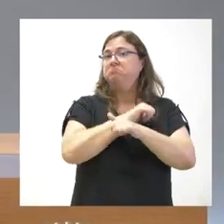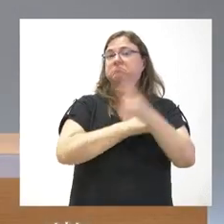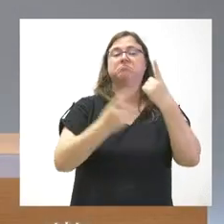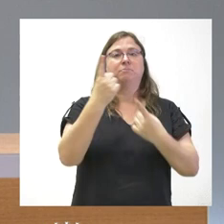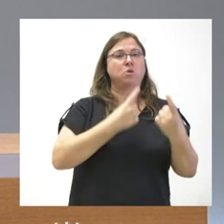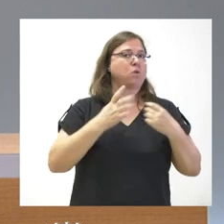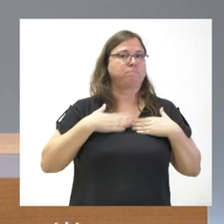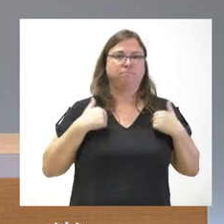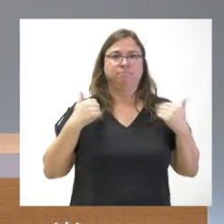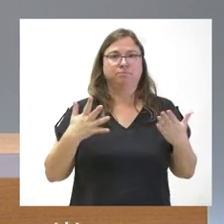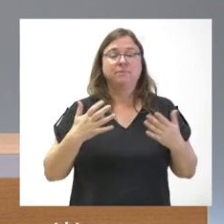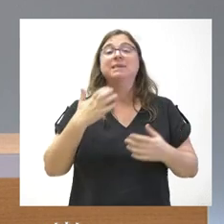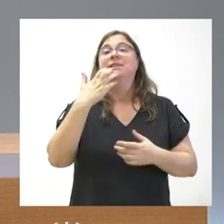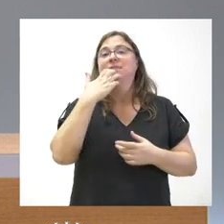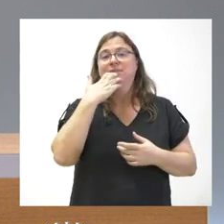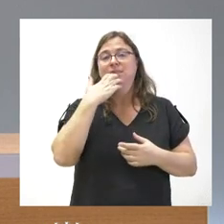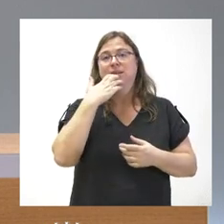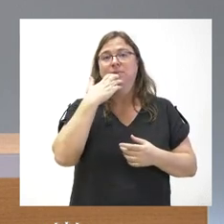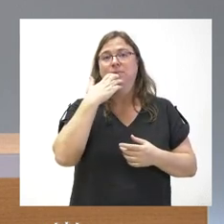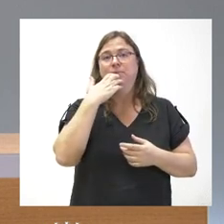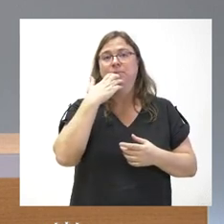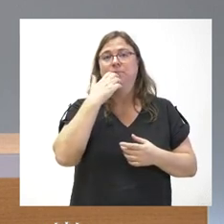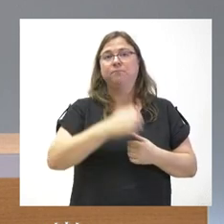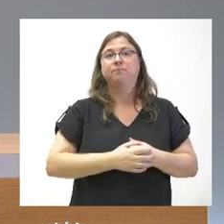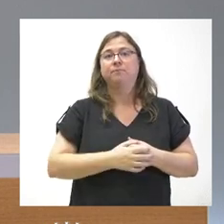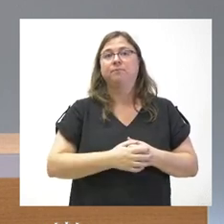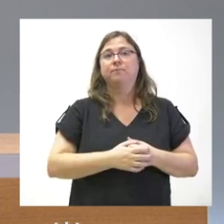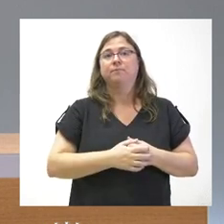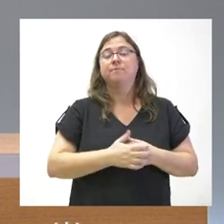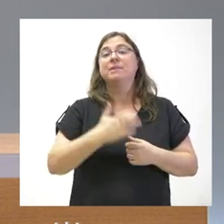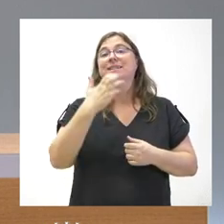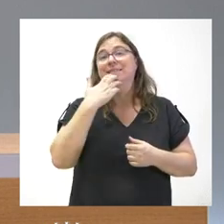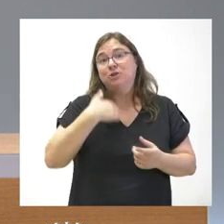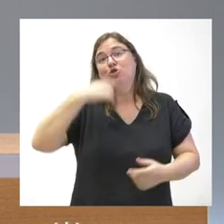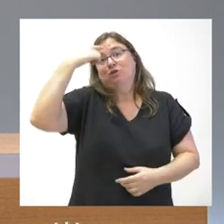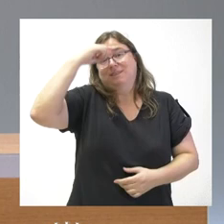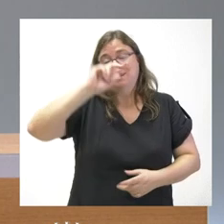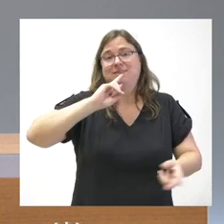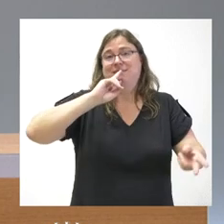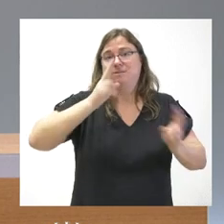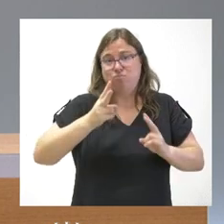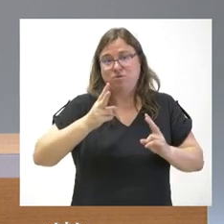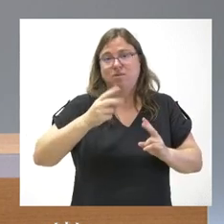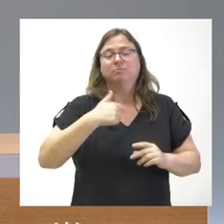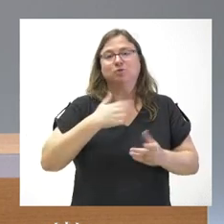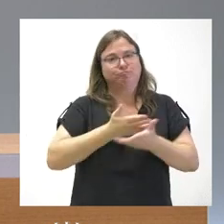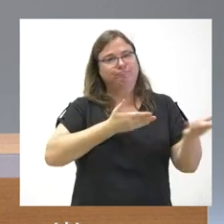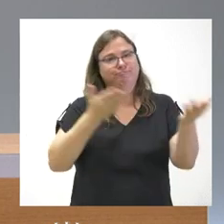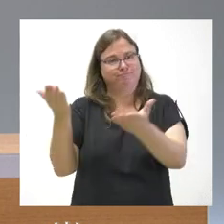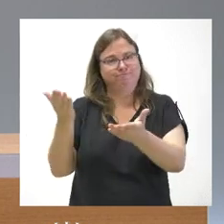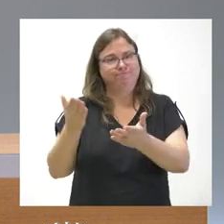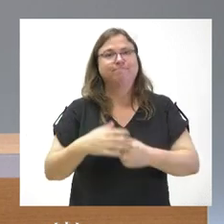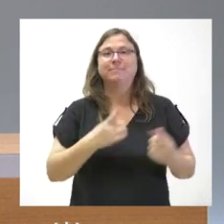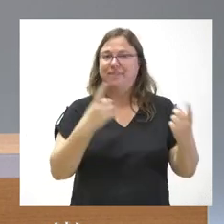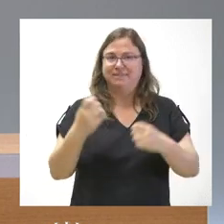preguntas y en la medida en que pues Sepa la respuesta pues estoy a su disposición para lo que